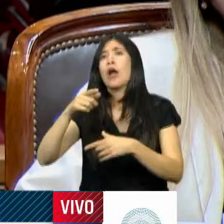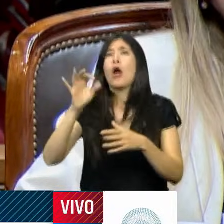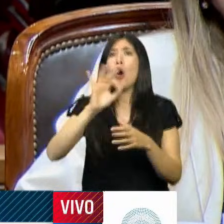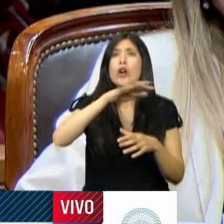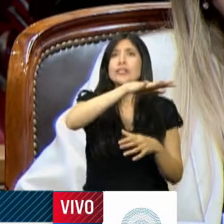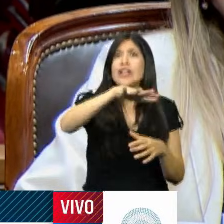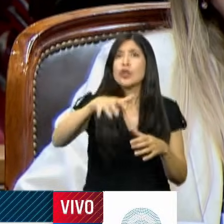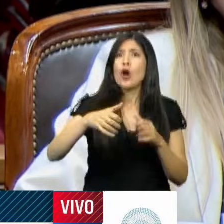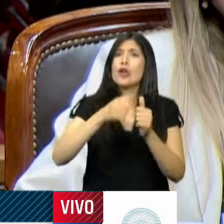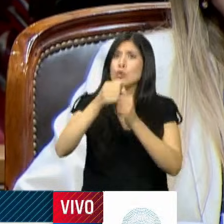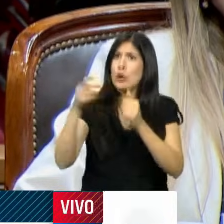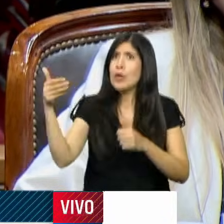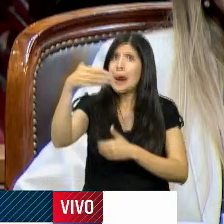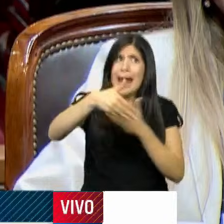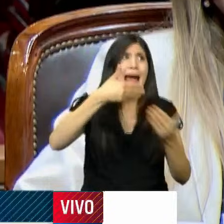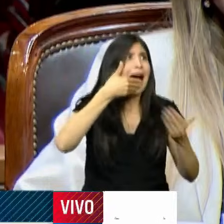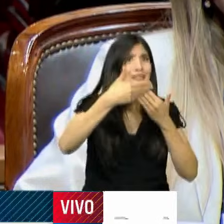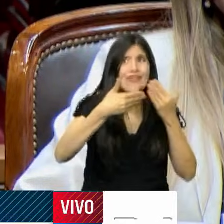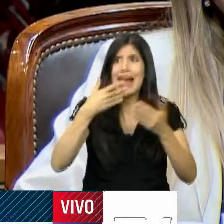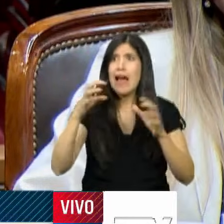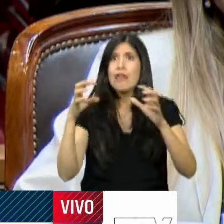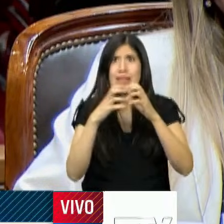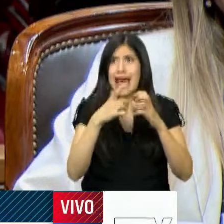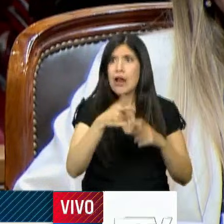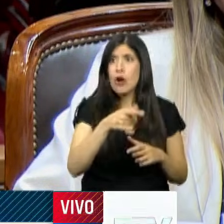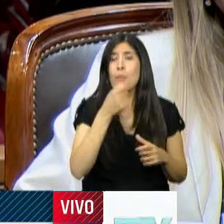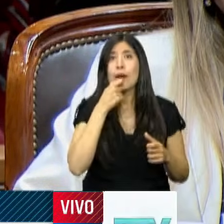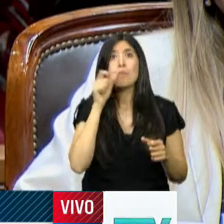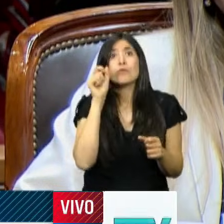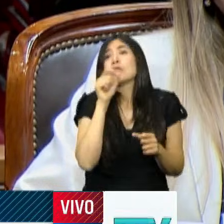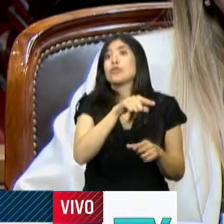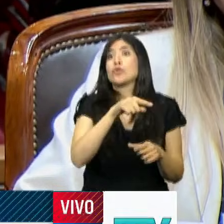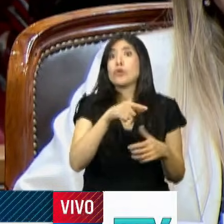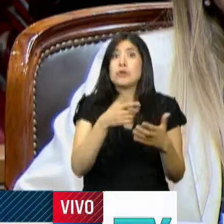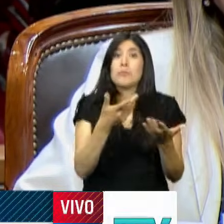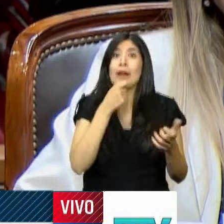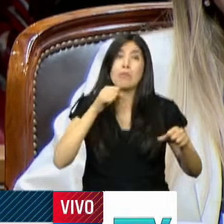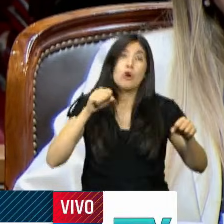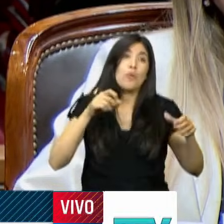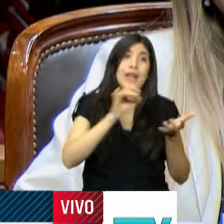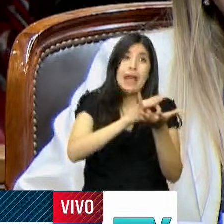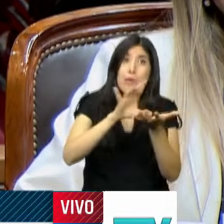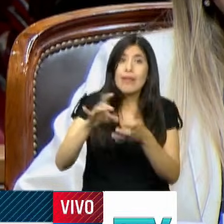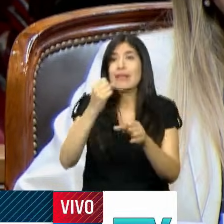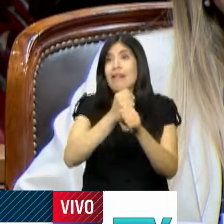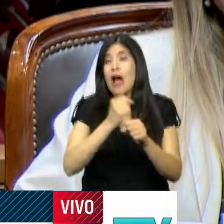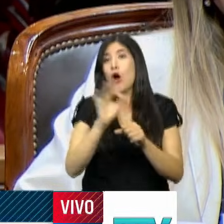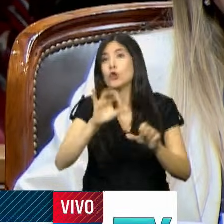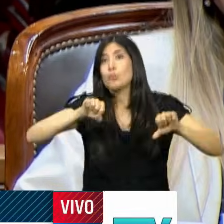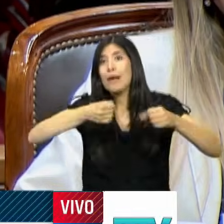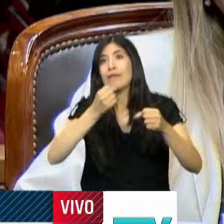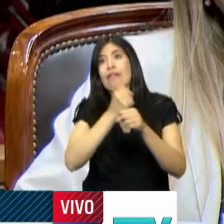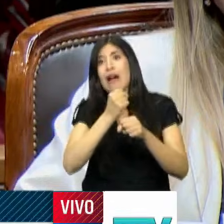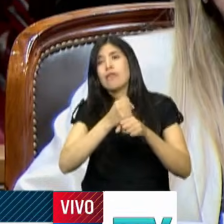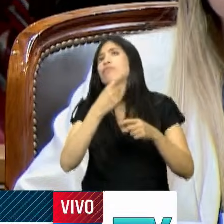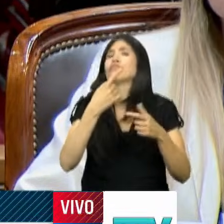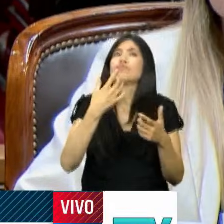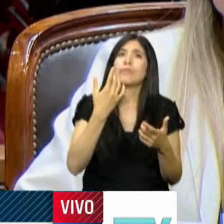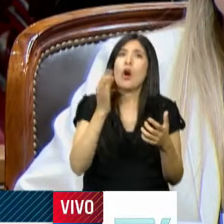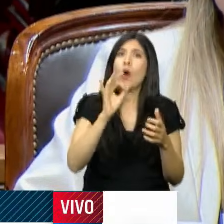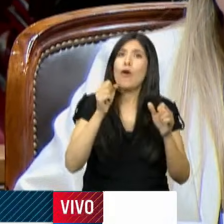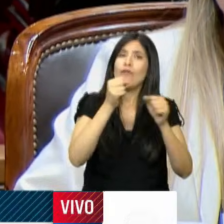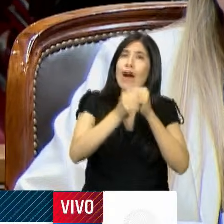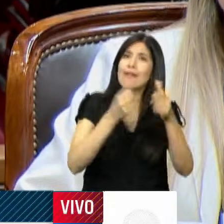industriales que han tenido que cerrar su empresa, suspender trabajadores o bien cambiar el perfil